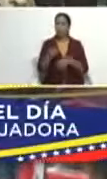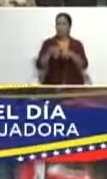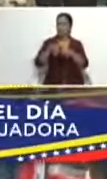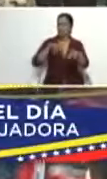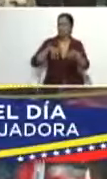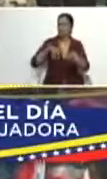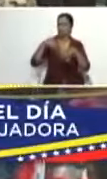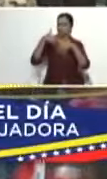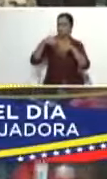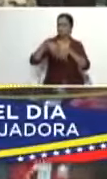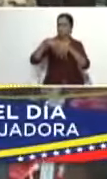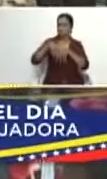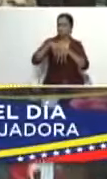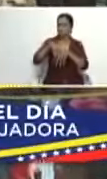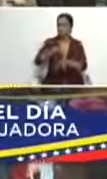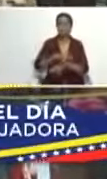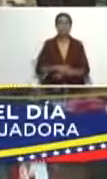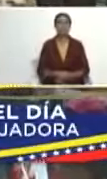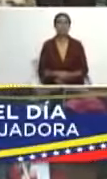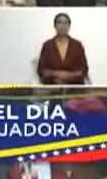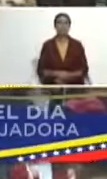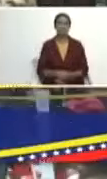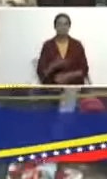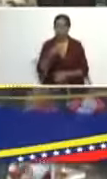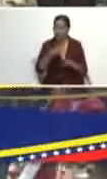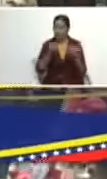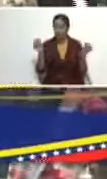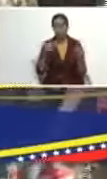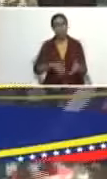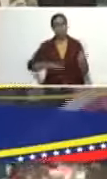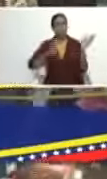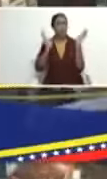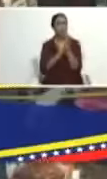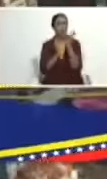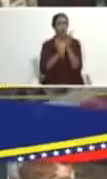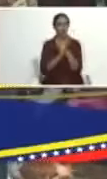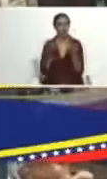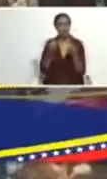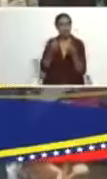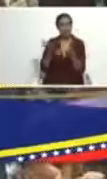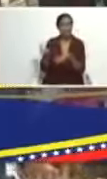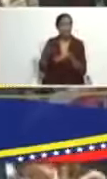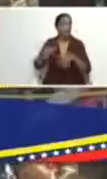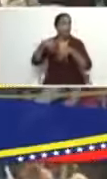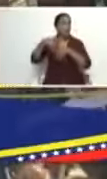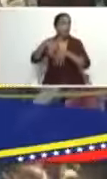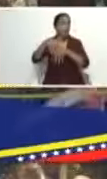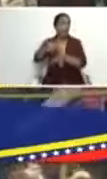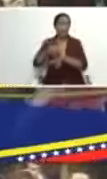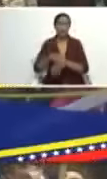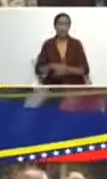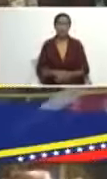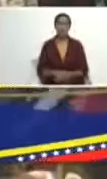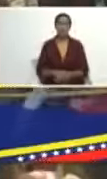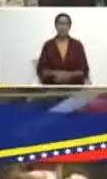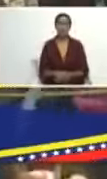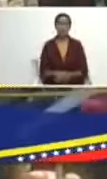marcha, vamos a darnos un aplauso por la marcha inmensa que hoy hemos hecho.